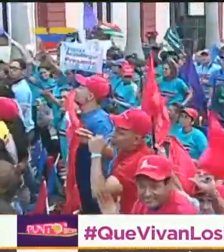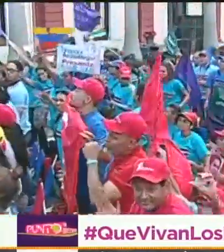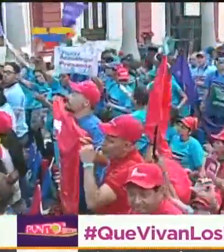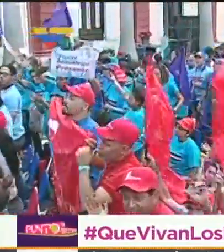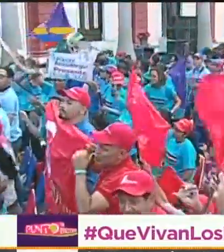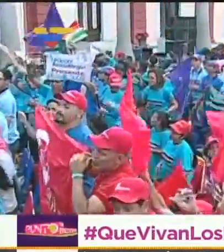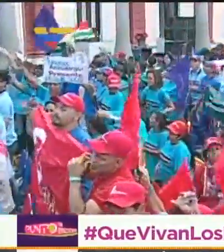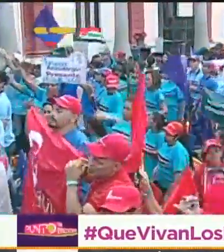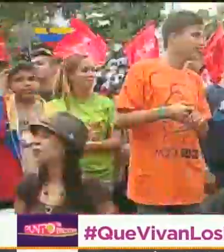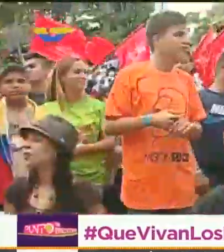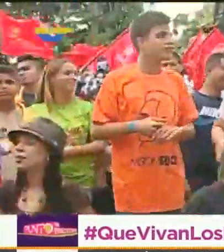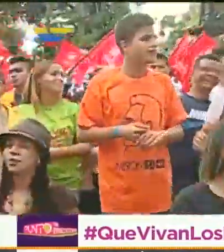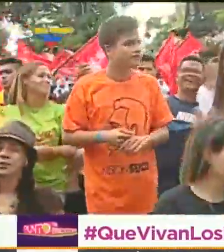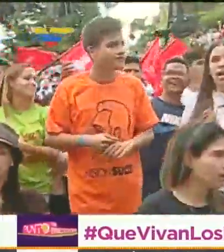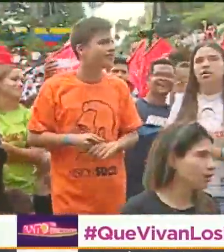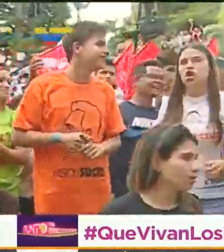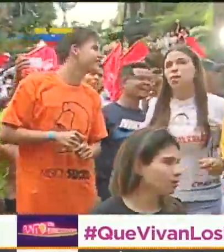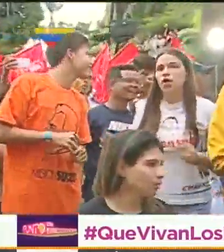estudiantes,